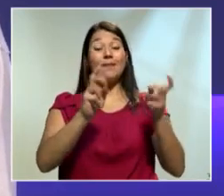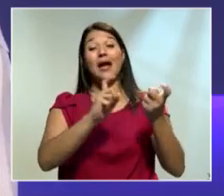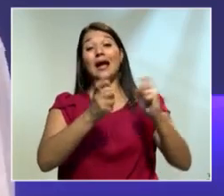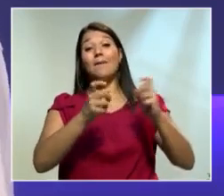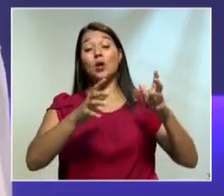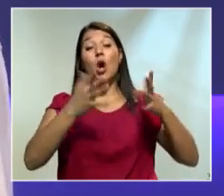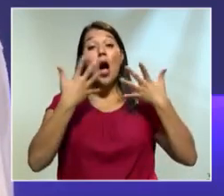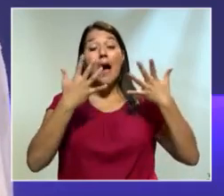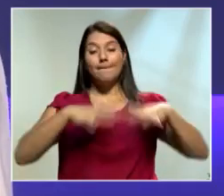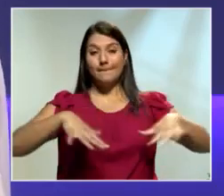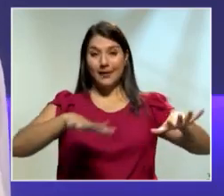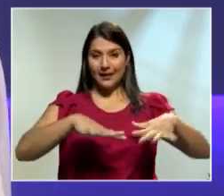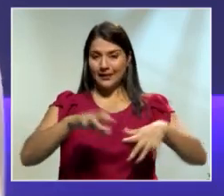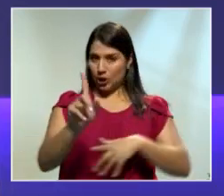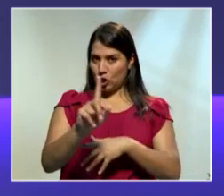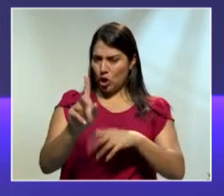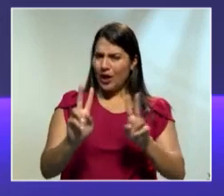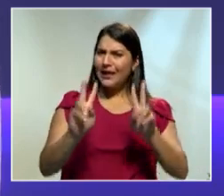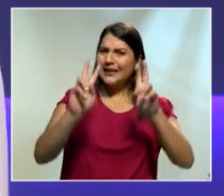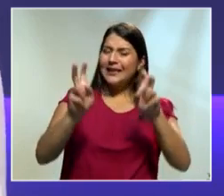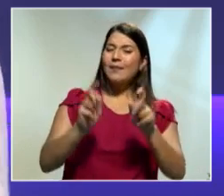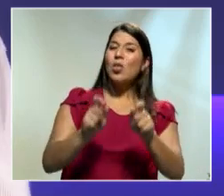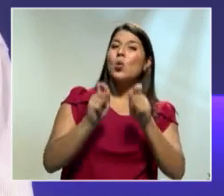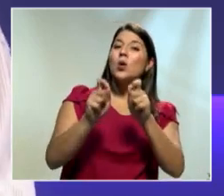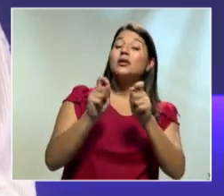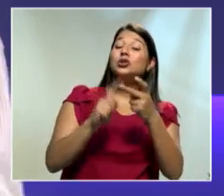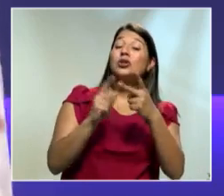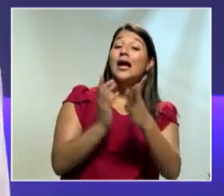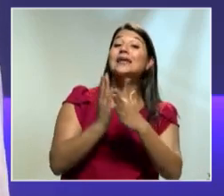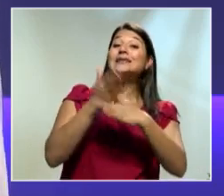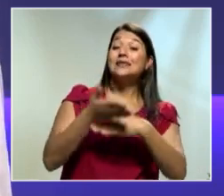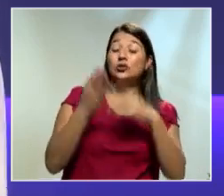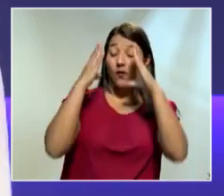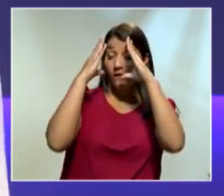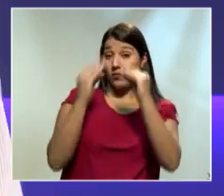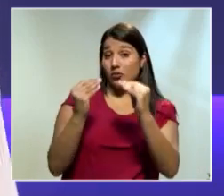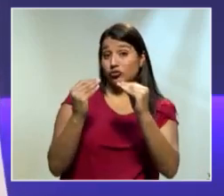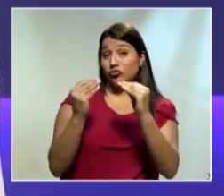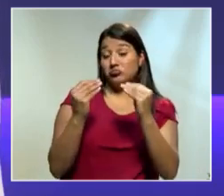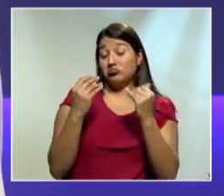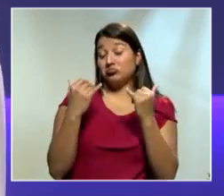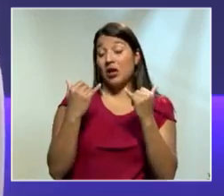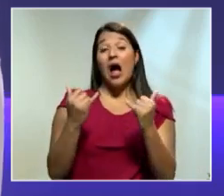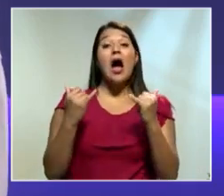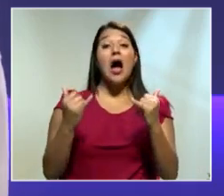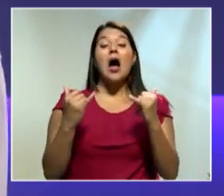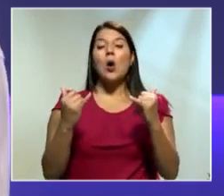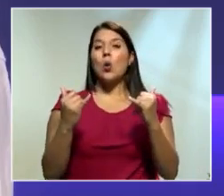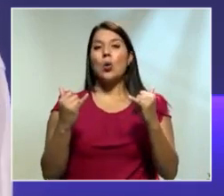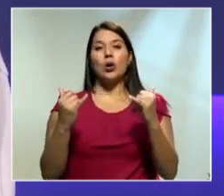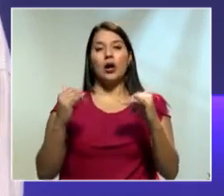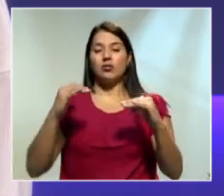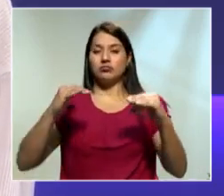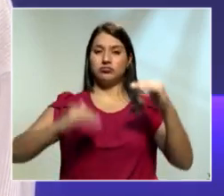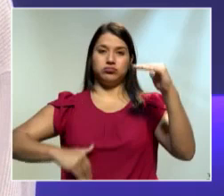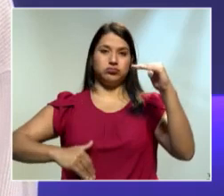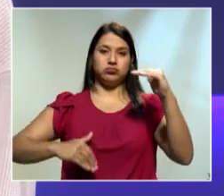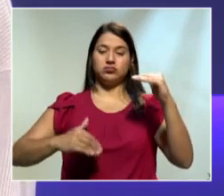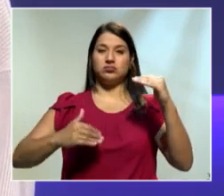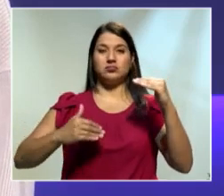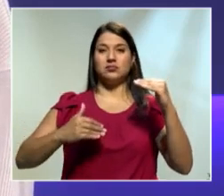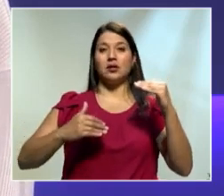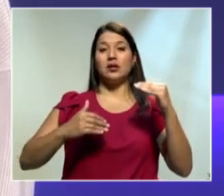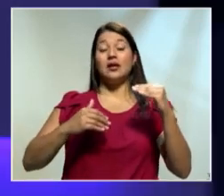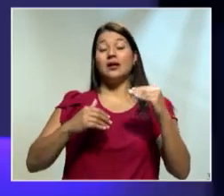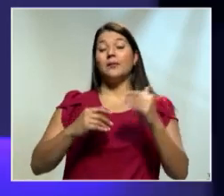de educación y de acceso a la información está siendo totalmente, está siendo una brecha a nivel de tratar las